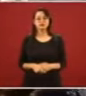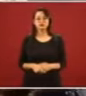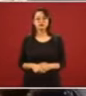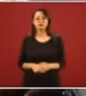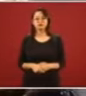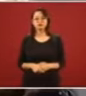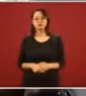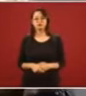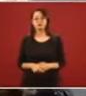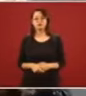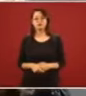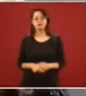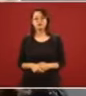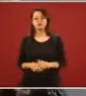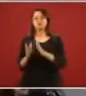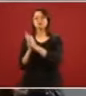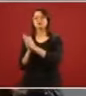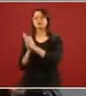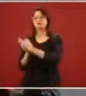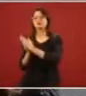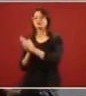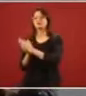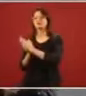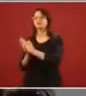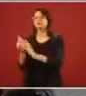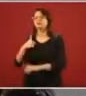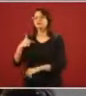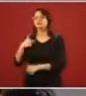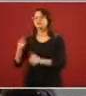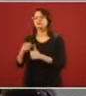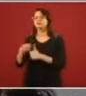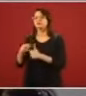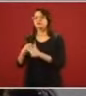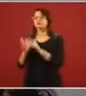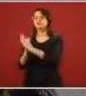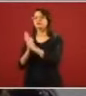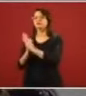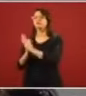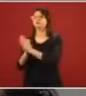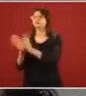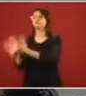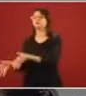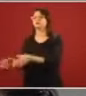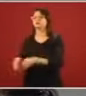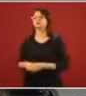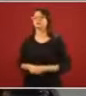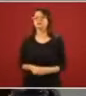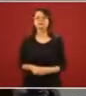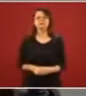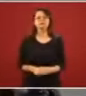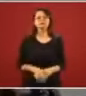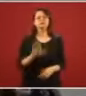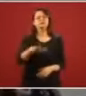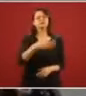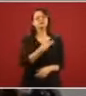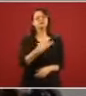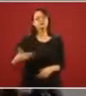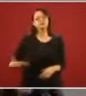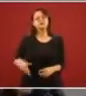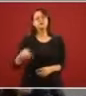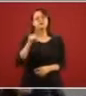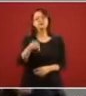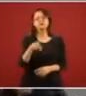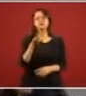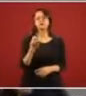Deja que yo haga, por favor, por favor, por favor, ya. Presidente, usted en junio ordenó que se auditara el FODEPAR y la auditoría ya